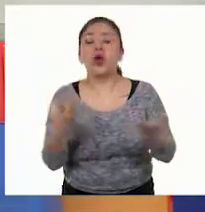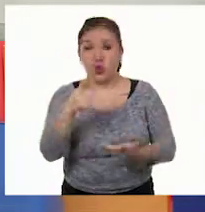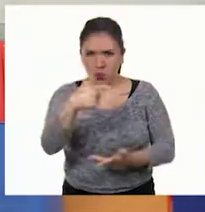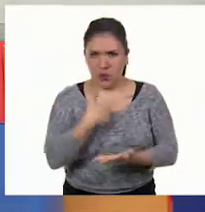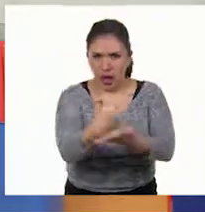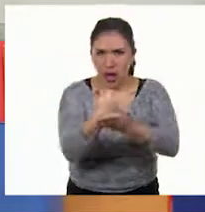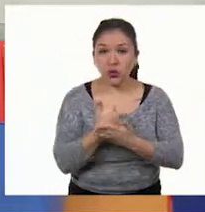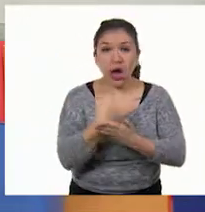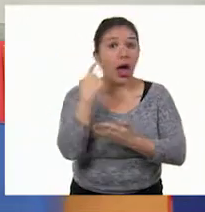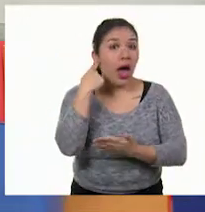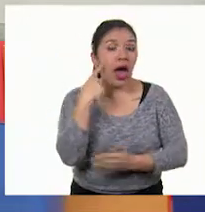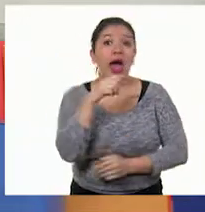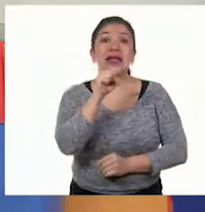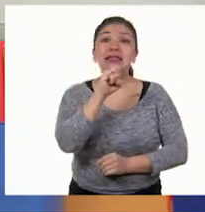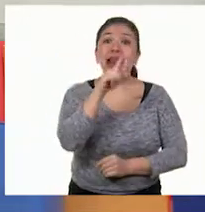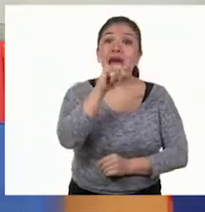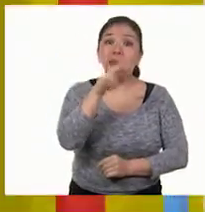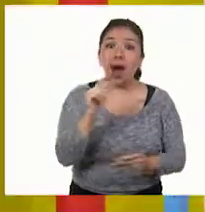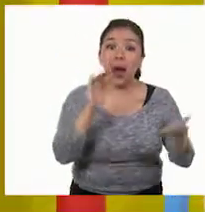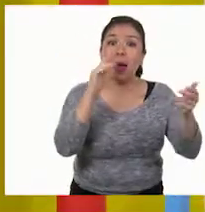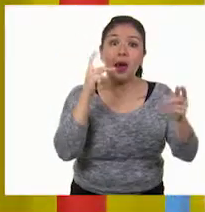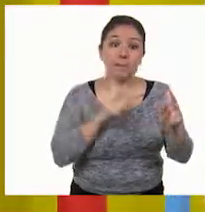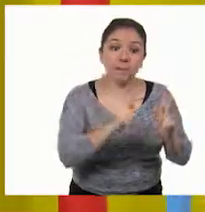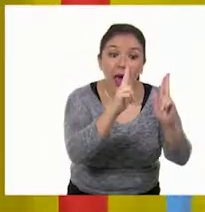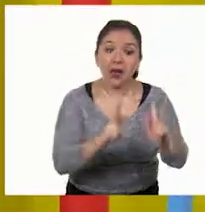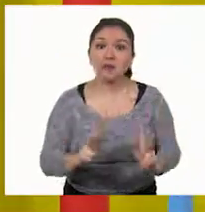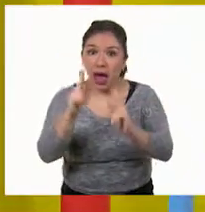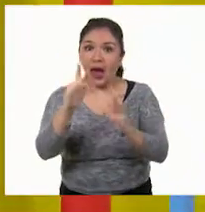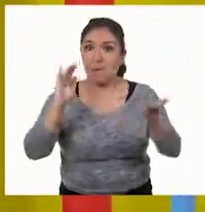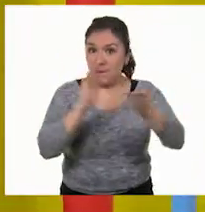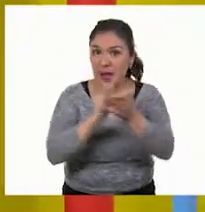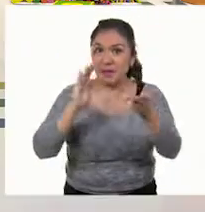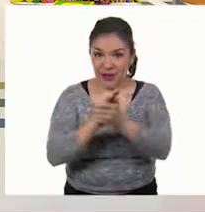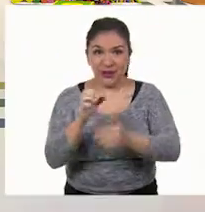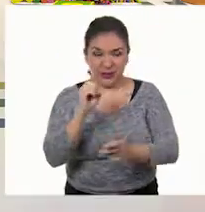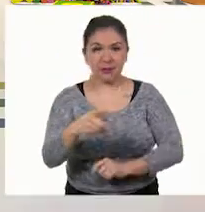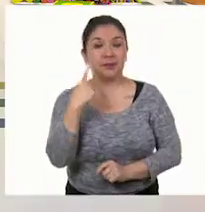por cada una de las sílabas que tiene la palabra sapo? Muy bien. Empezamos. Y...